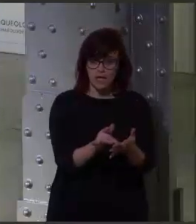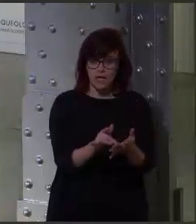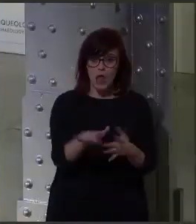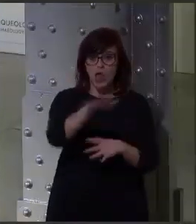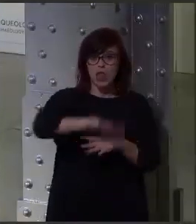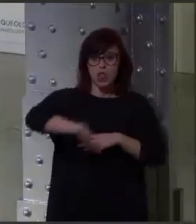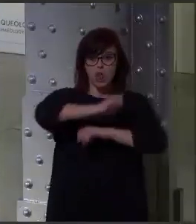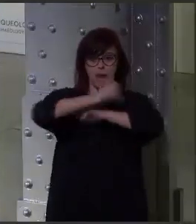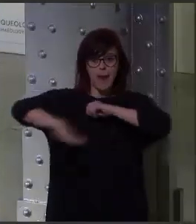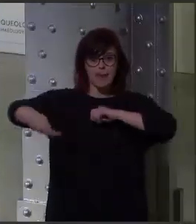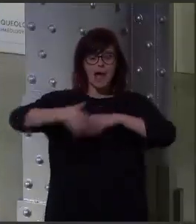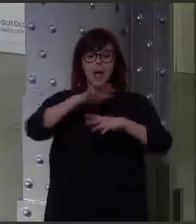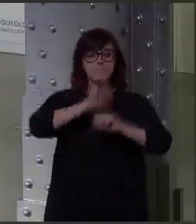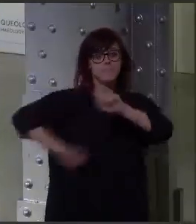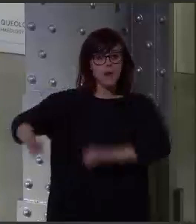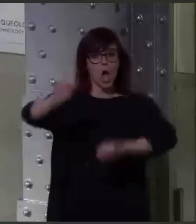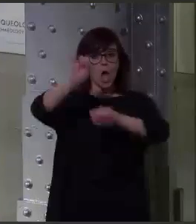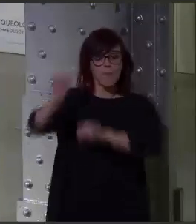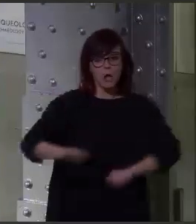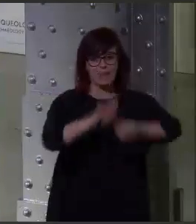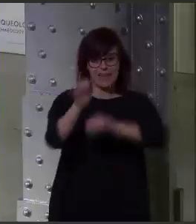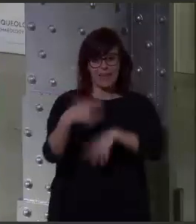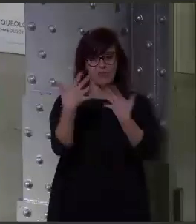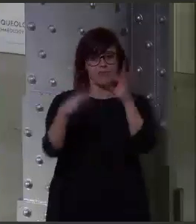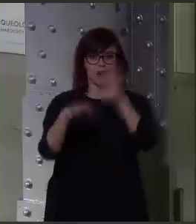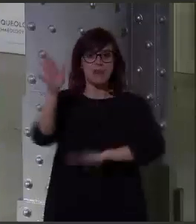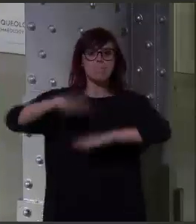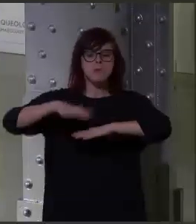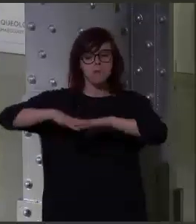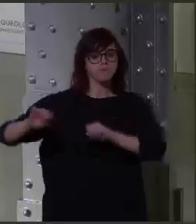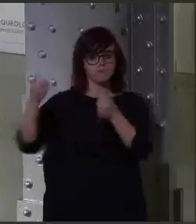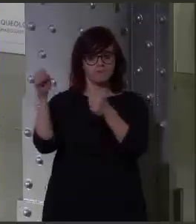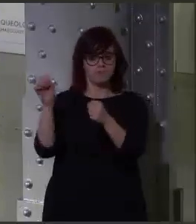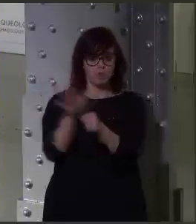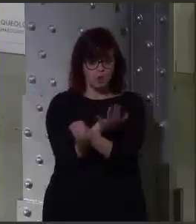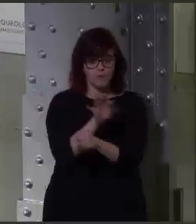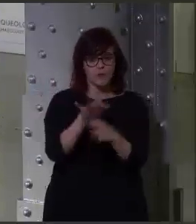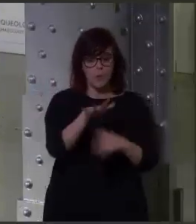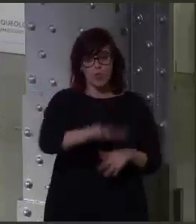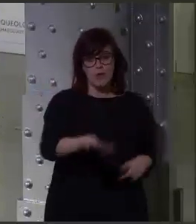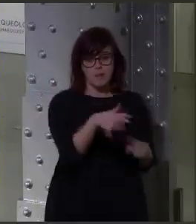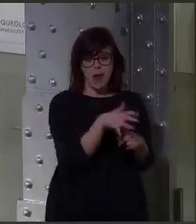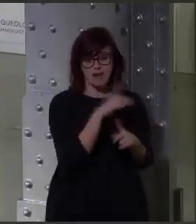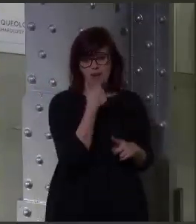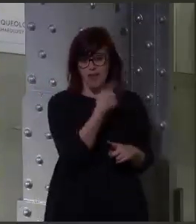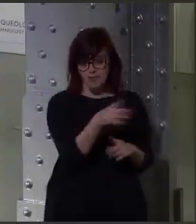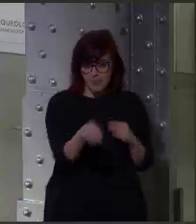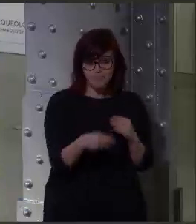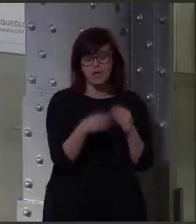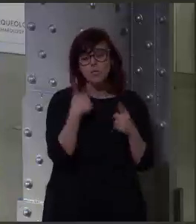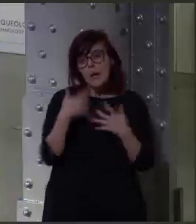zona marina protegida y no tenemos los deberes hechos, y uno de ellos pues el parque que tú mencionas. Yo ahí tengo una